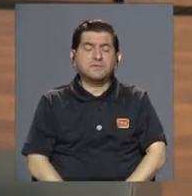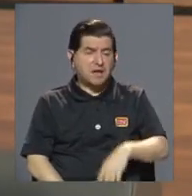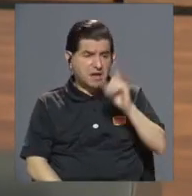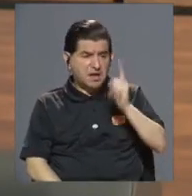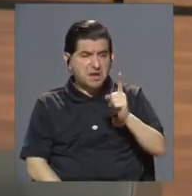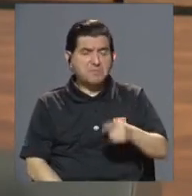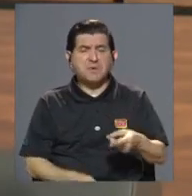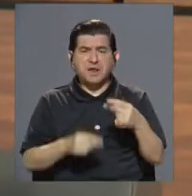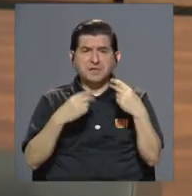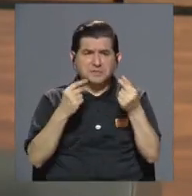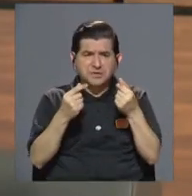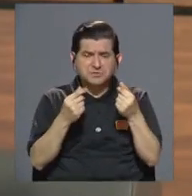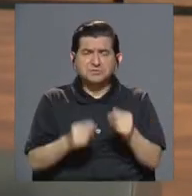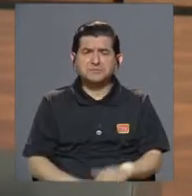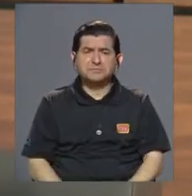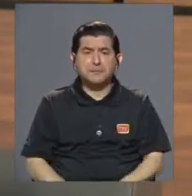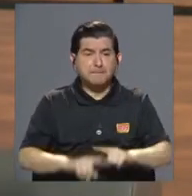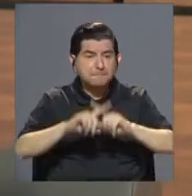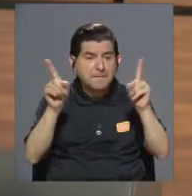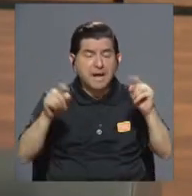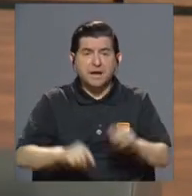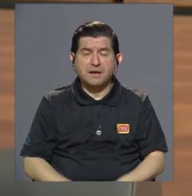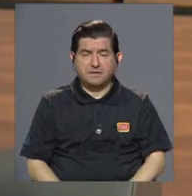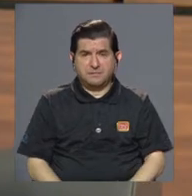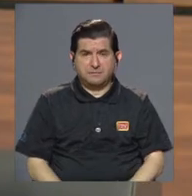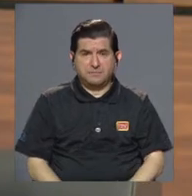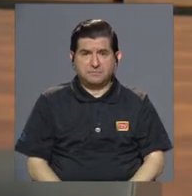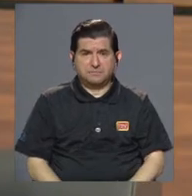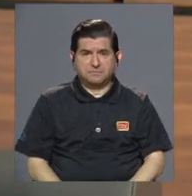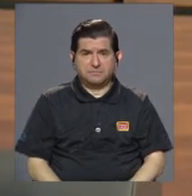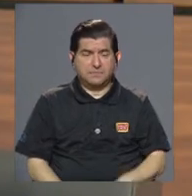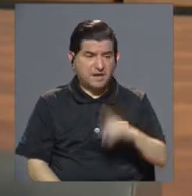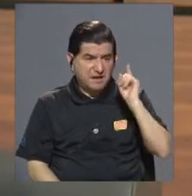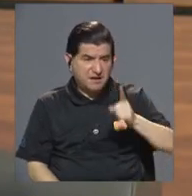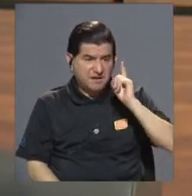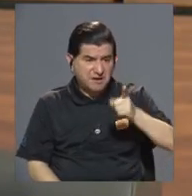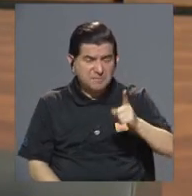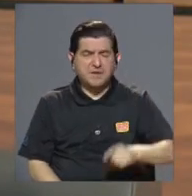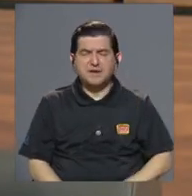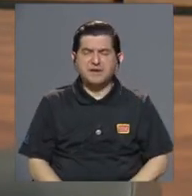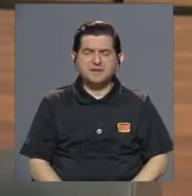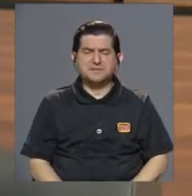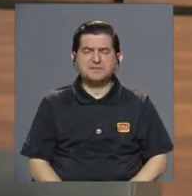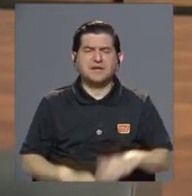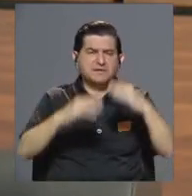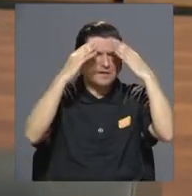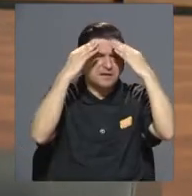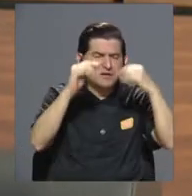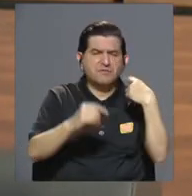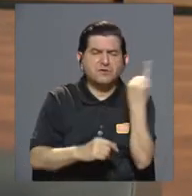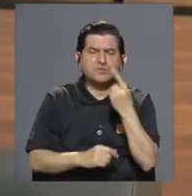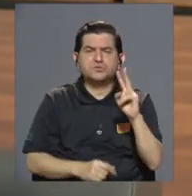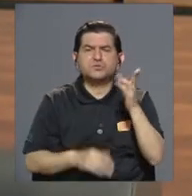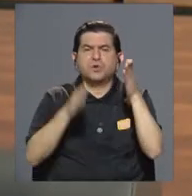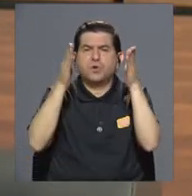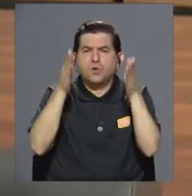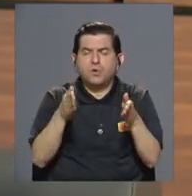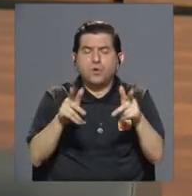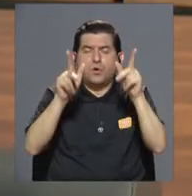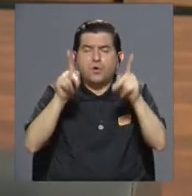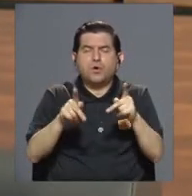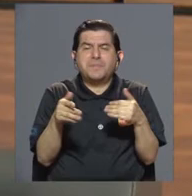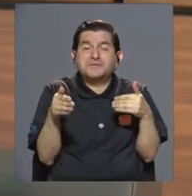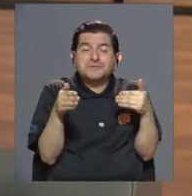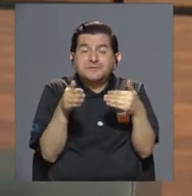Amenazas son muy tontas. Pero cuando las amenazas vienen de información que solo sus compañeros o gente